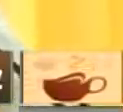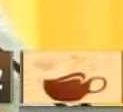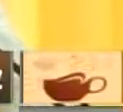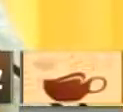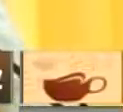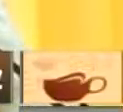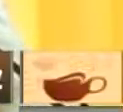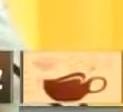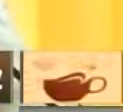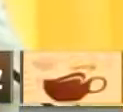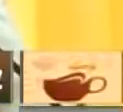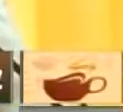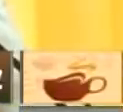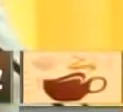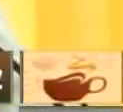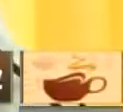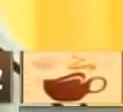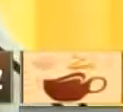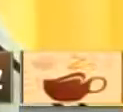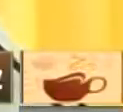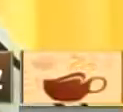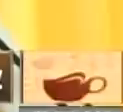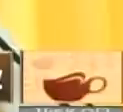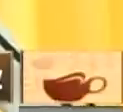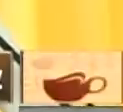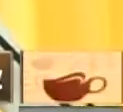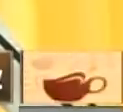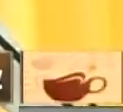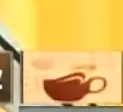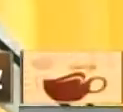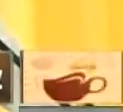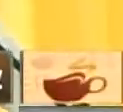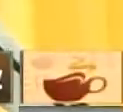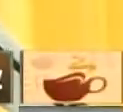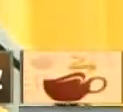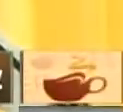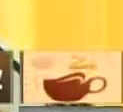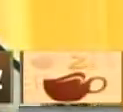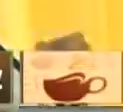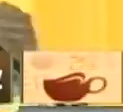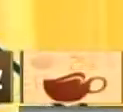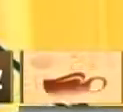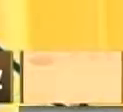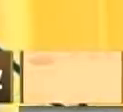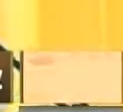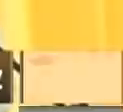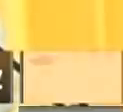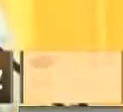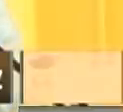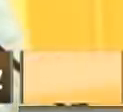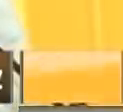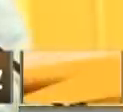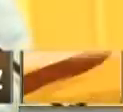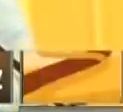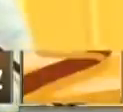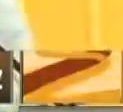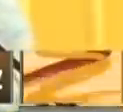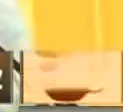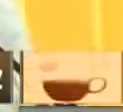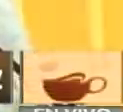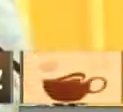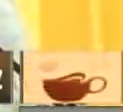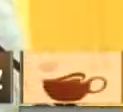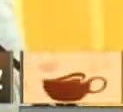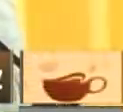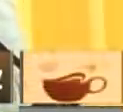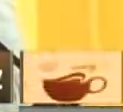Bueno, buenos días a este maravilloso Bien, pueblo ahora del vamos Estado a escuchar Guárico, poder parte popular. De las palabras del